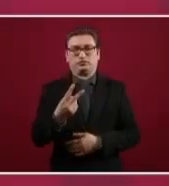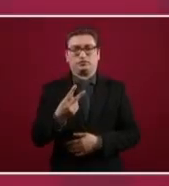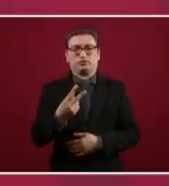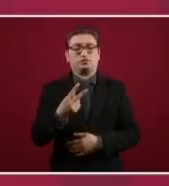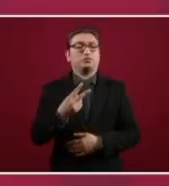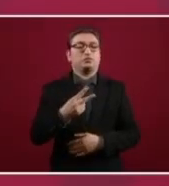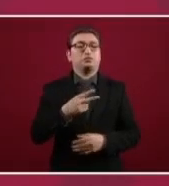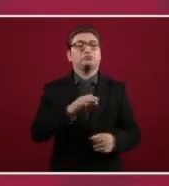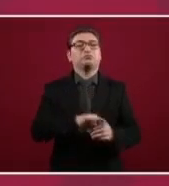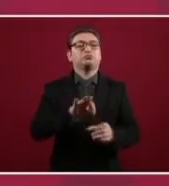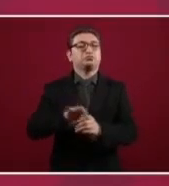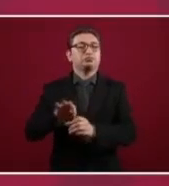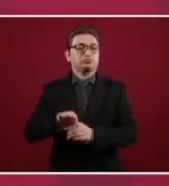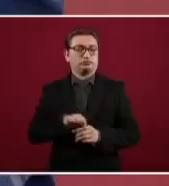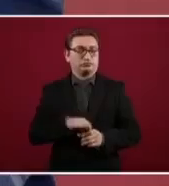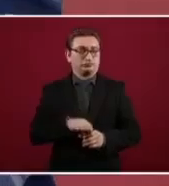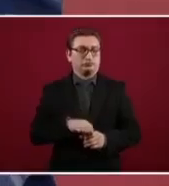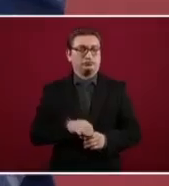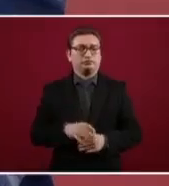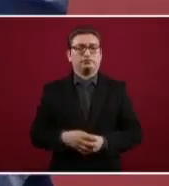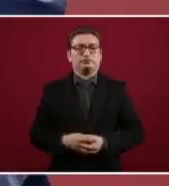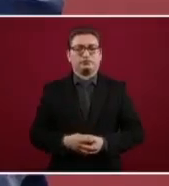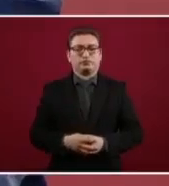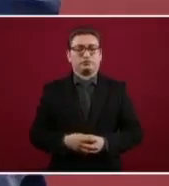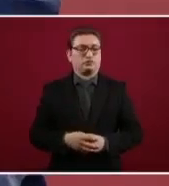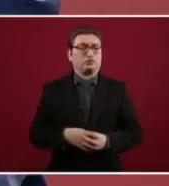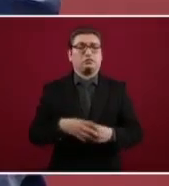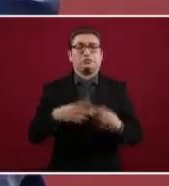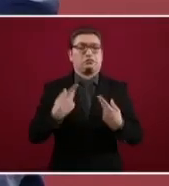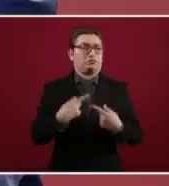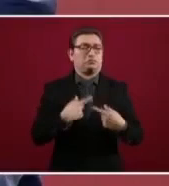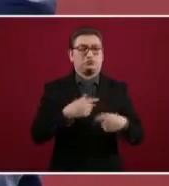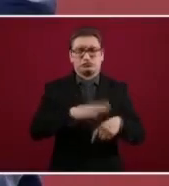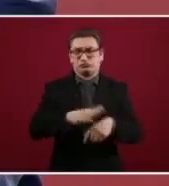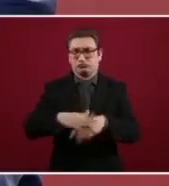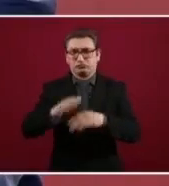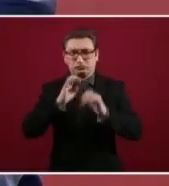va a haber elección double consulta